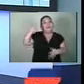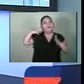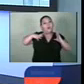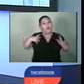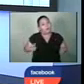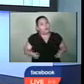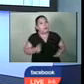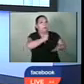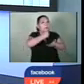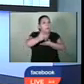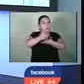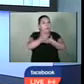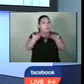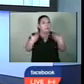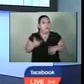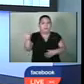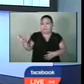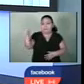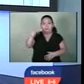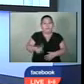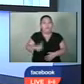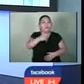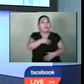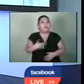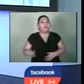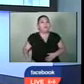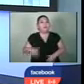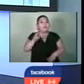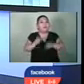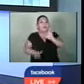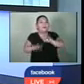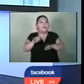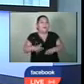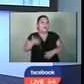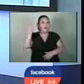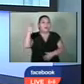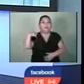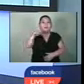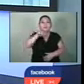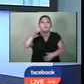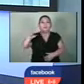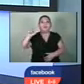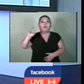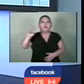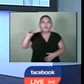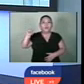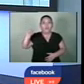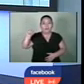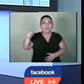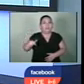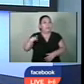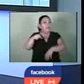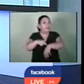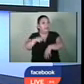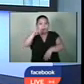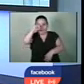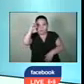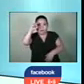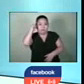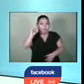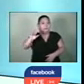se hizo presente el exsecretario jurídico de la presidencia, Luis Mario Rodríguez, quien fungió en este cargo